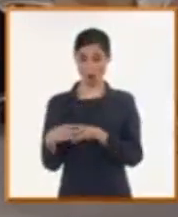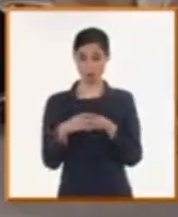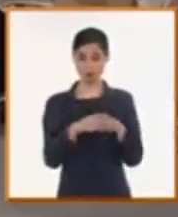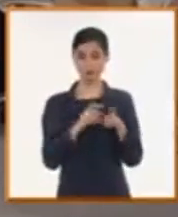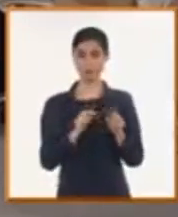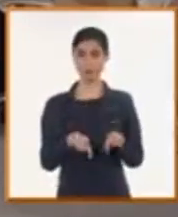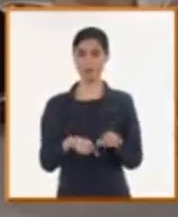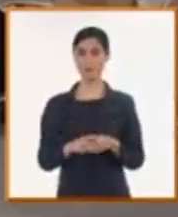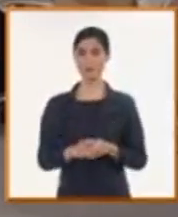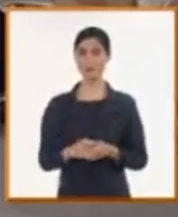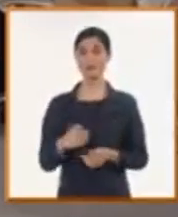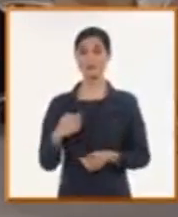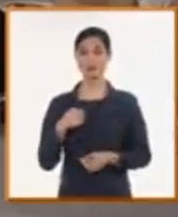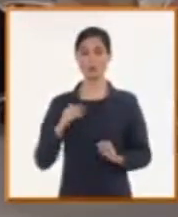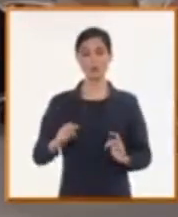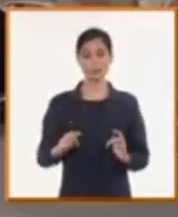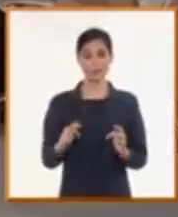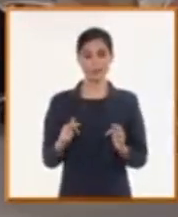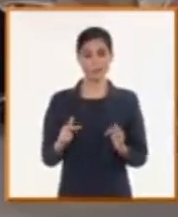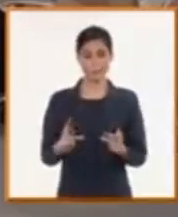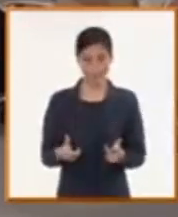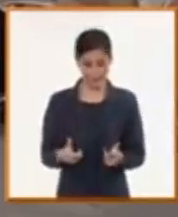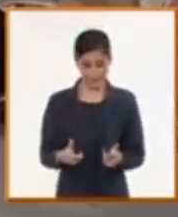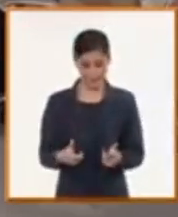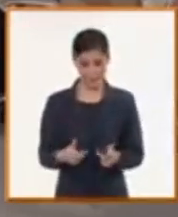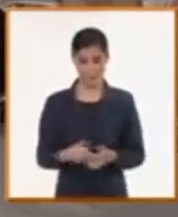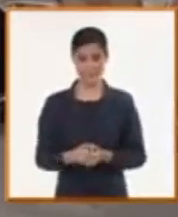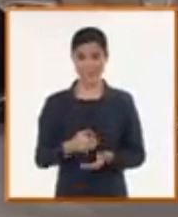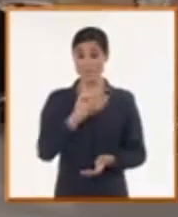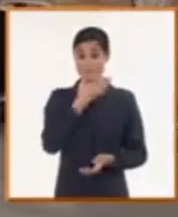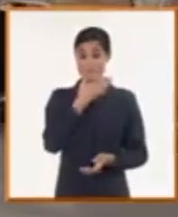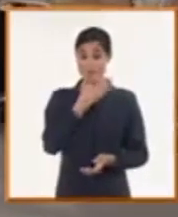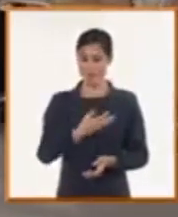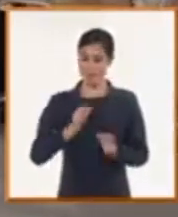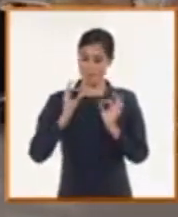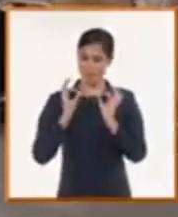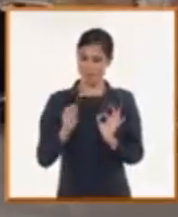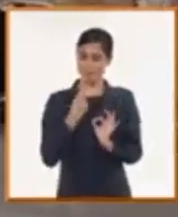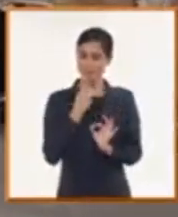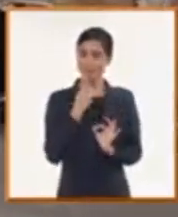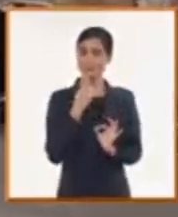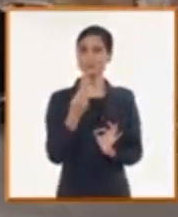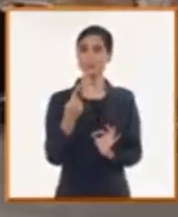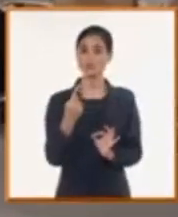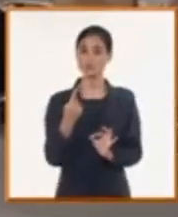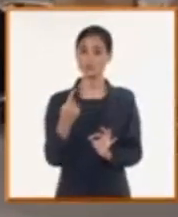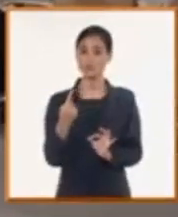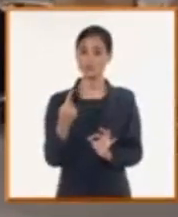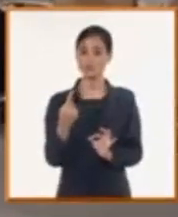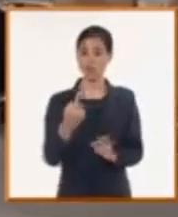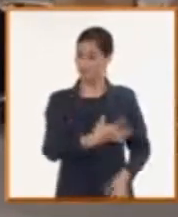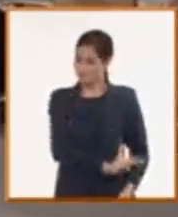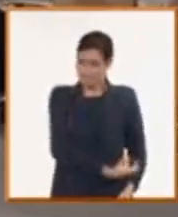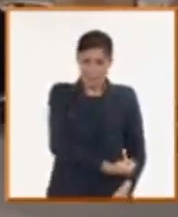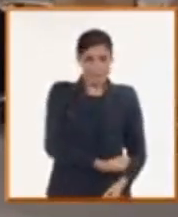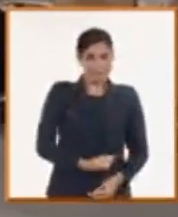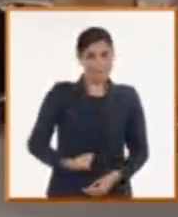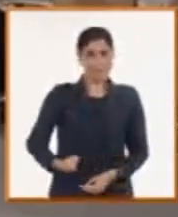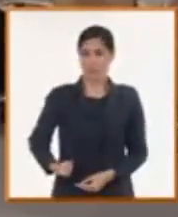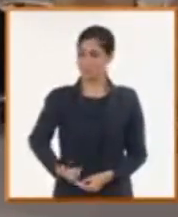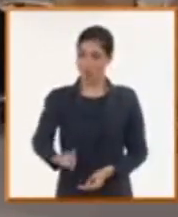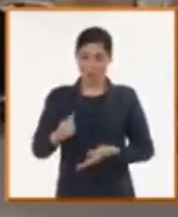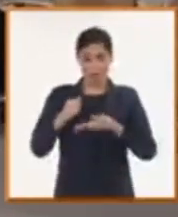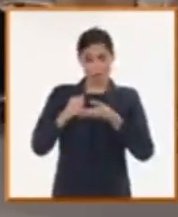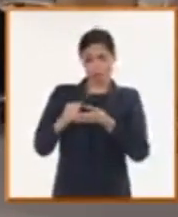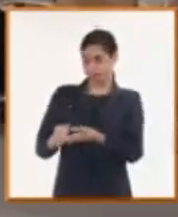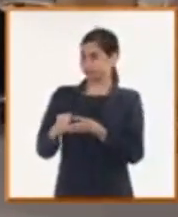comandante siempre dijo aguantar aquí y golpear por la dirección suroccidental, que